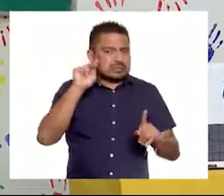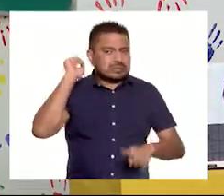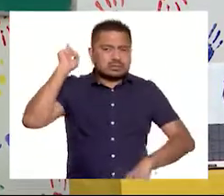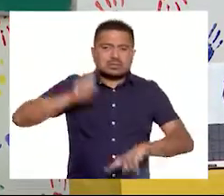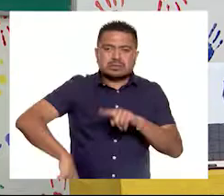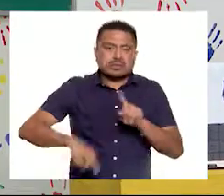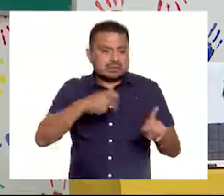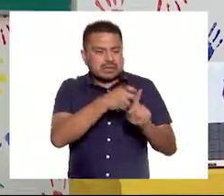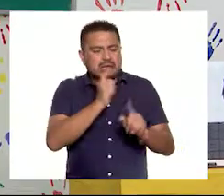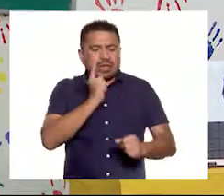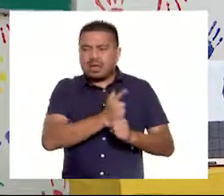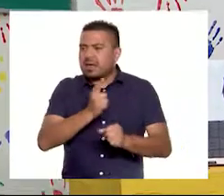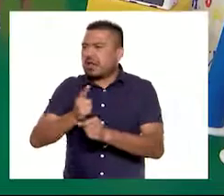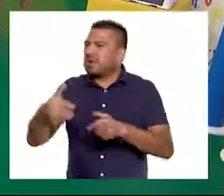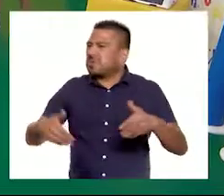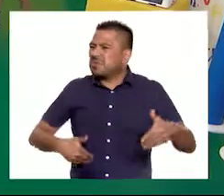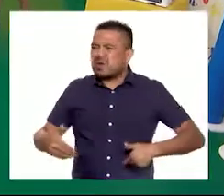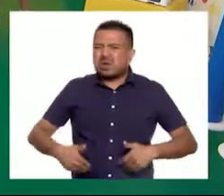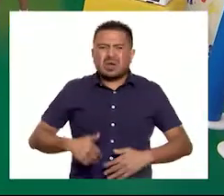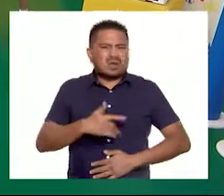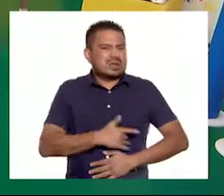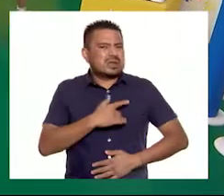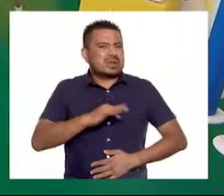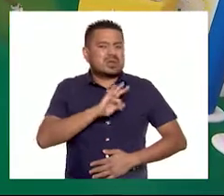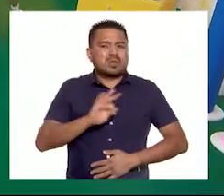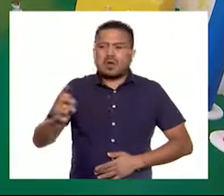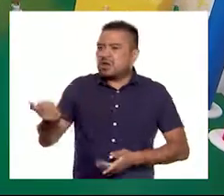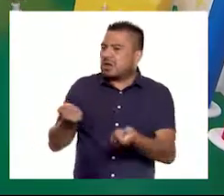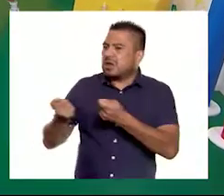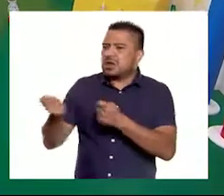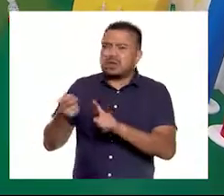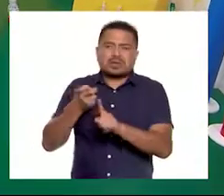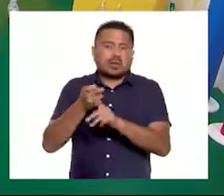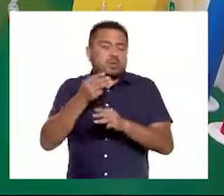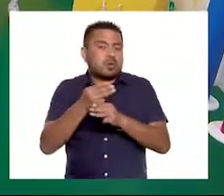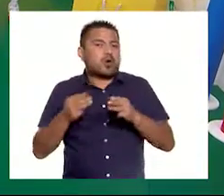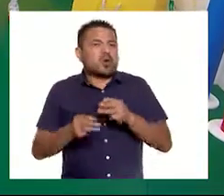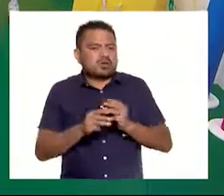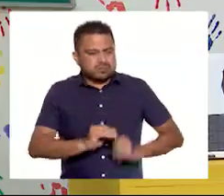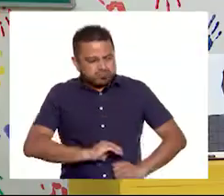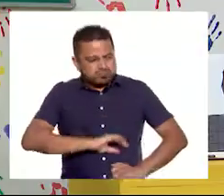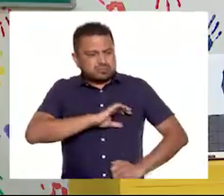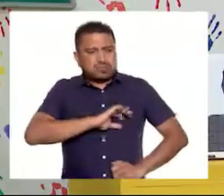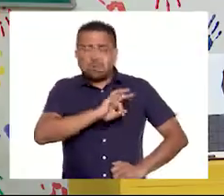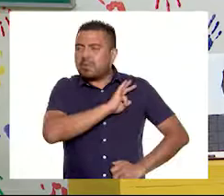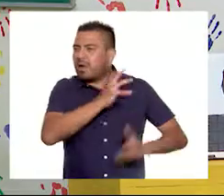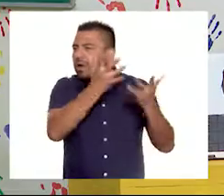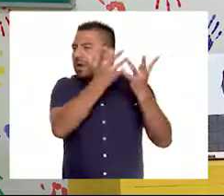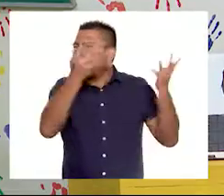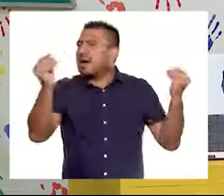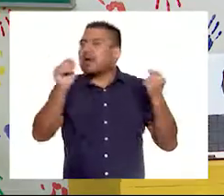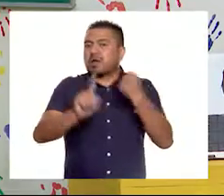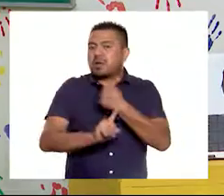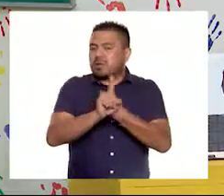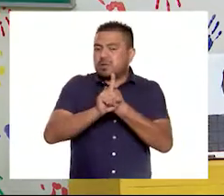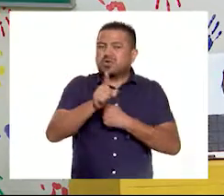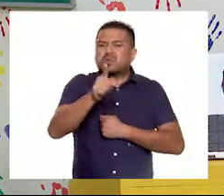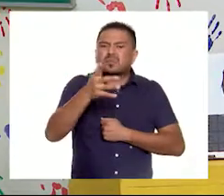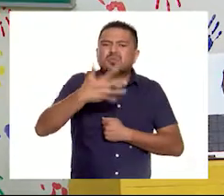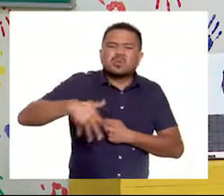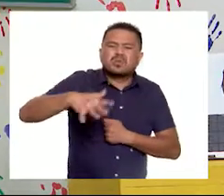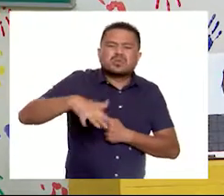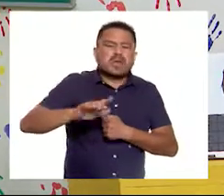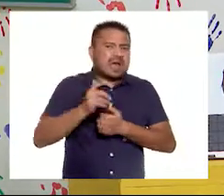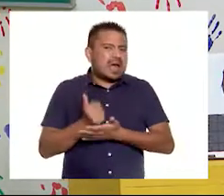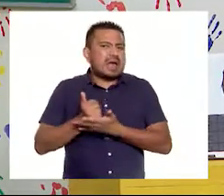Si ella identifica que está molesta, puede regularlo y usar esa motivación para tratar de resolver la situación. Busca